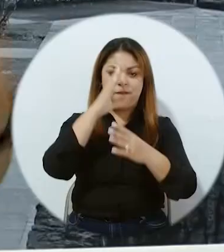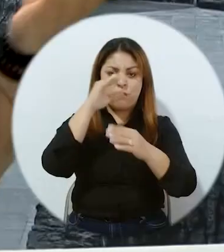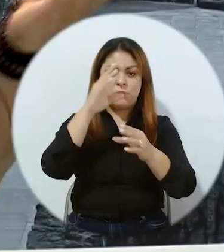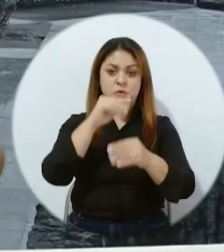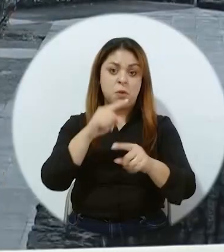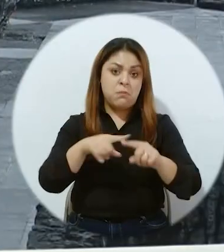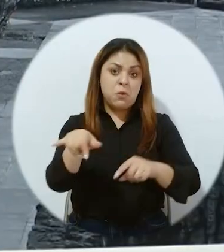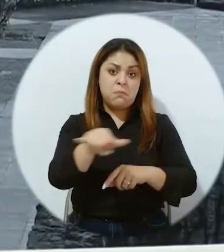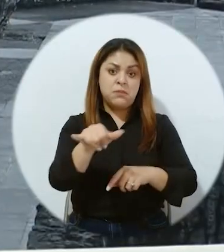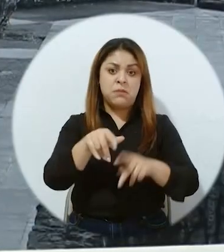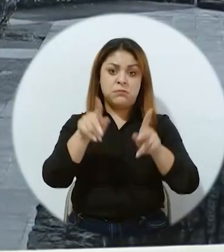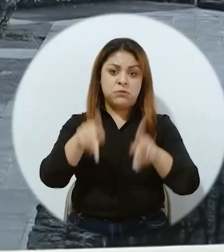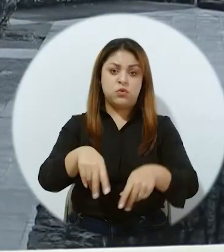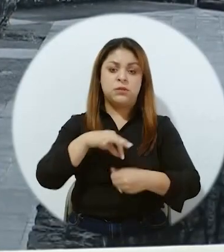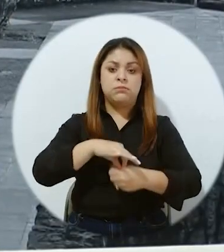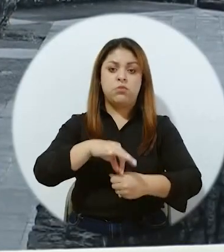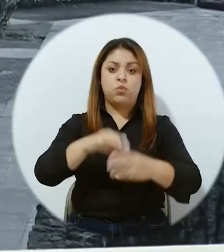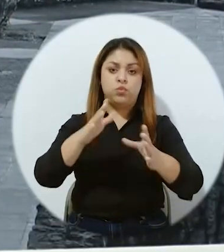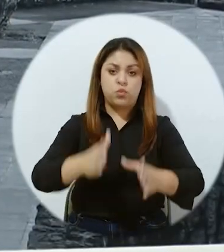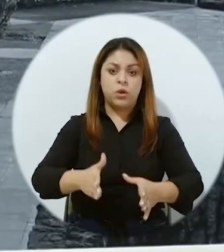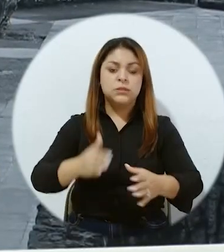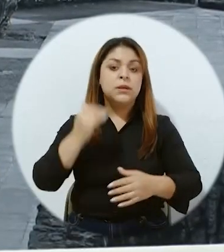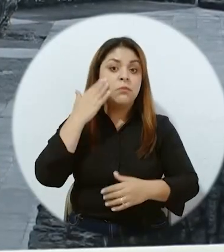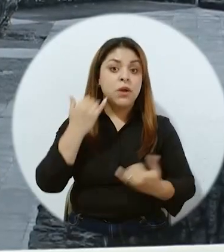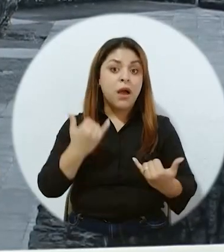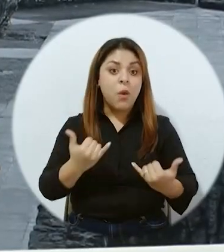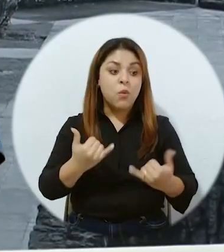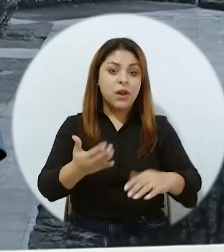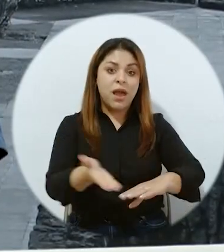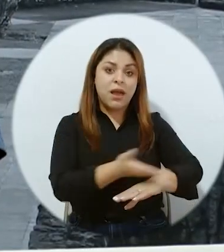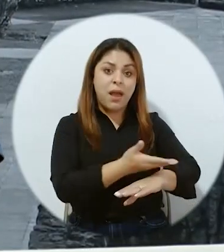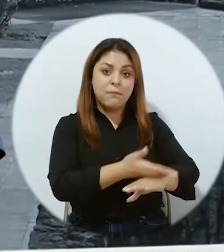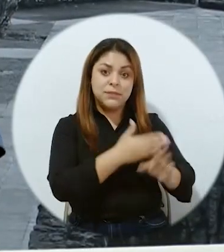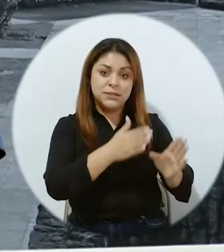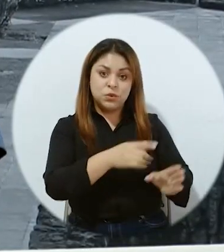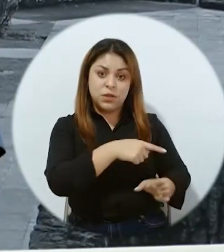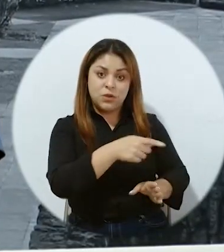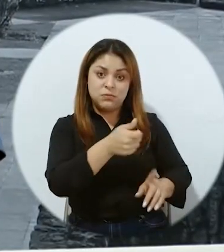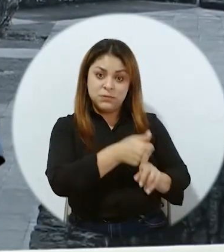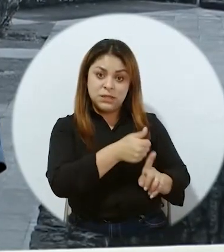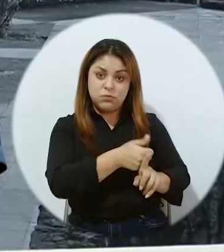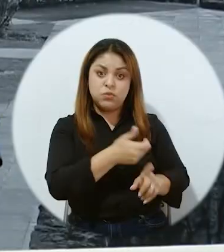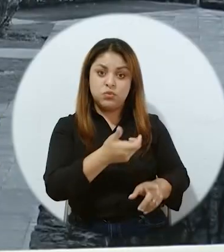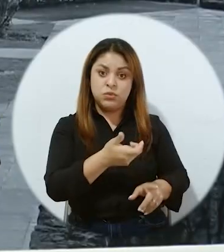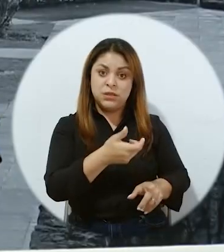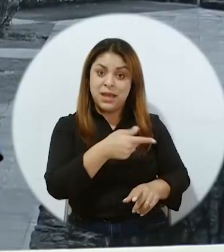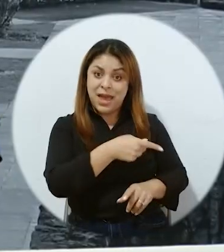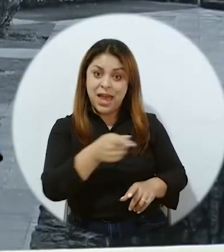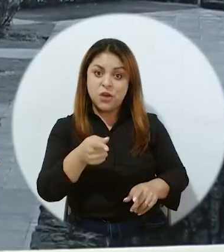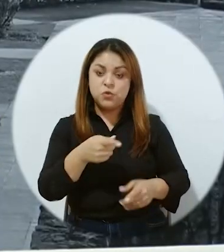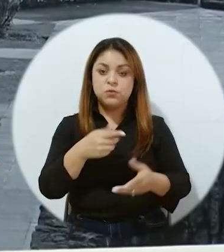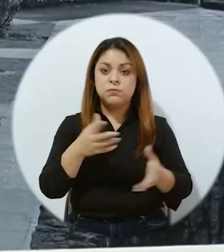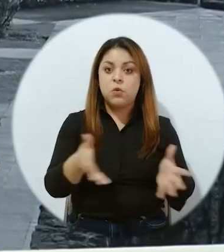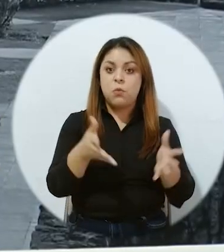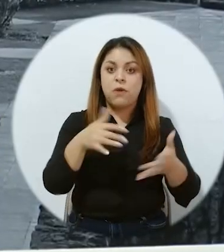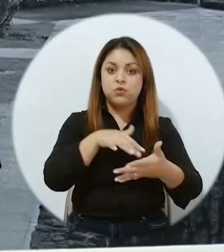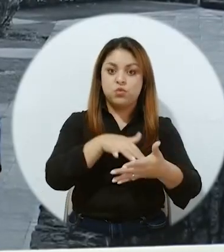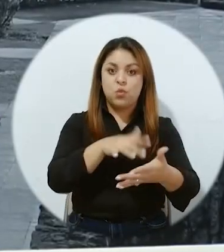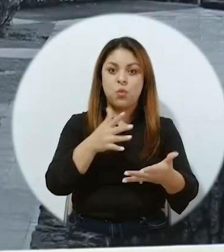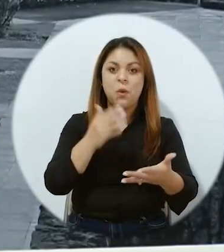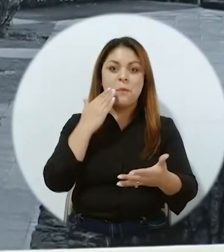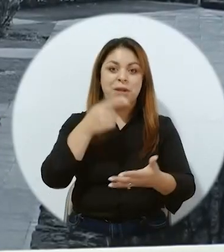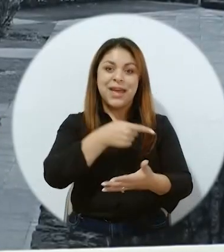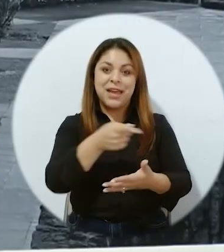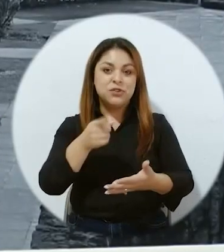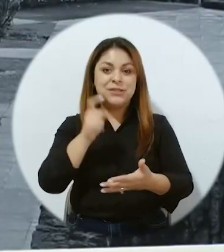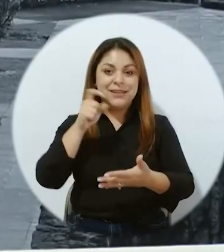pero las mismas personas productoras, porque hoy en día campesinas, porque es interesantísimo, la agroecología promueve el estudio, porque tienes que